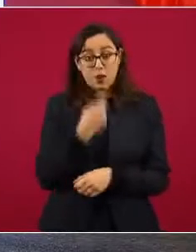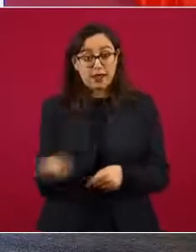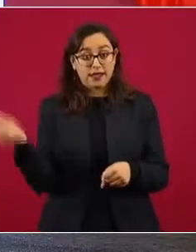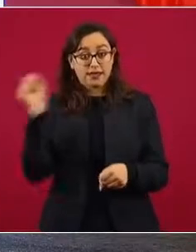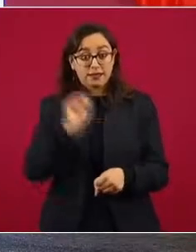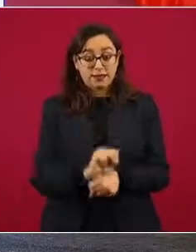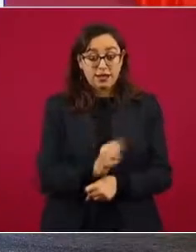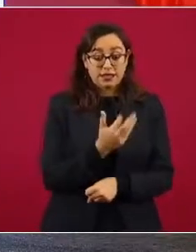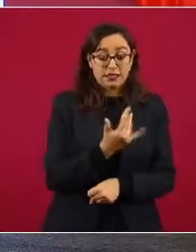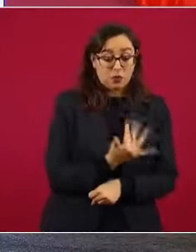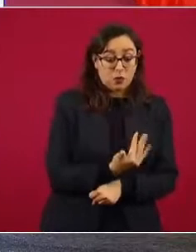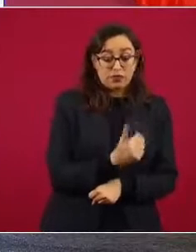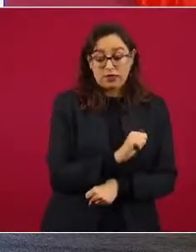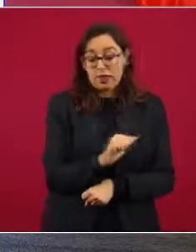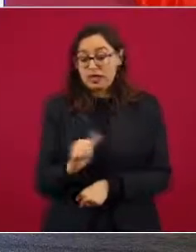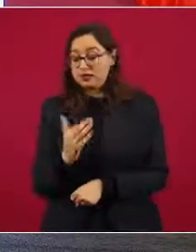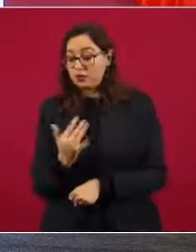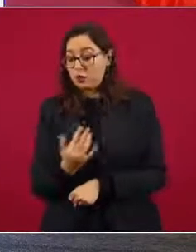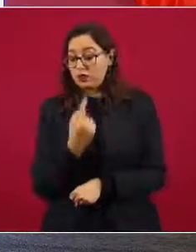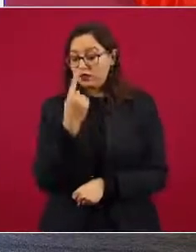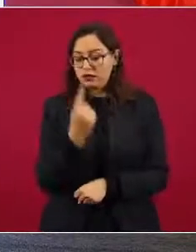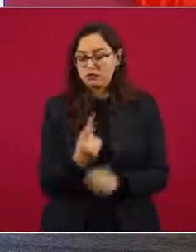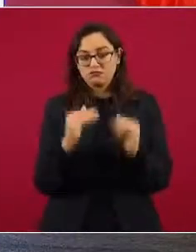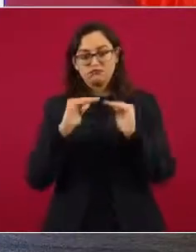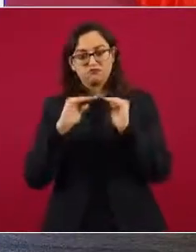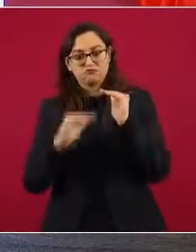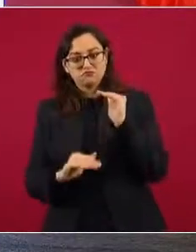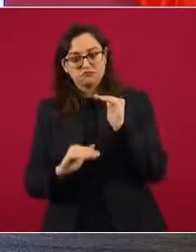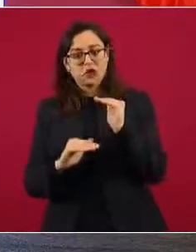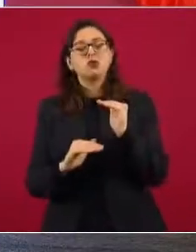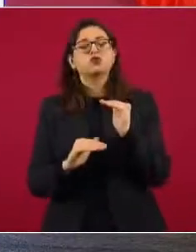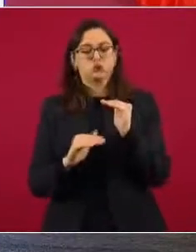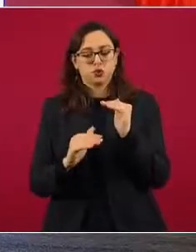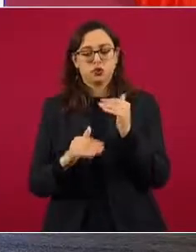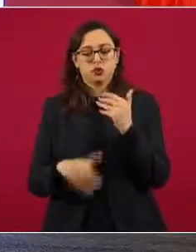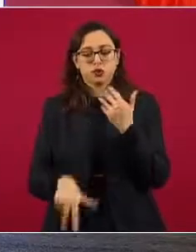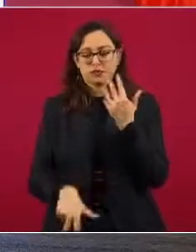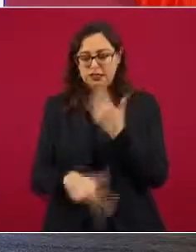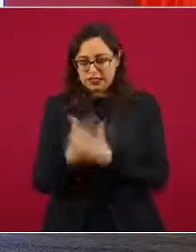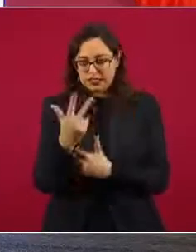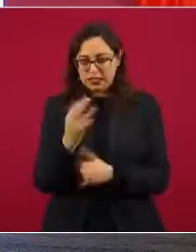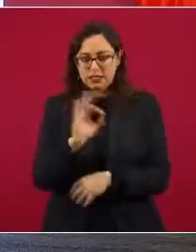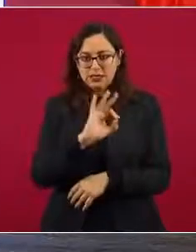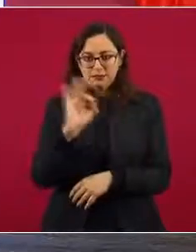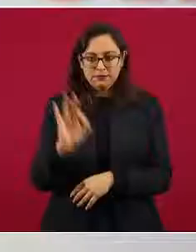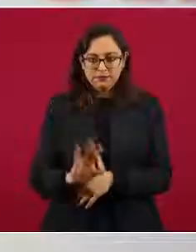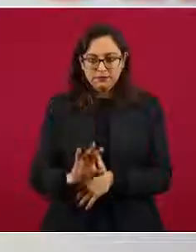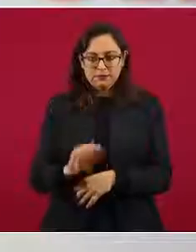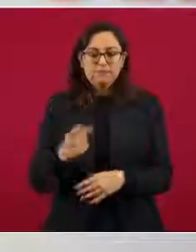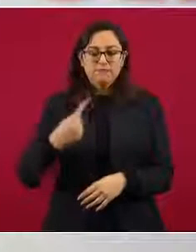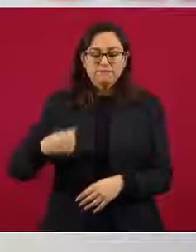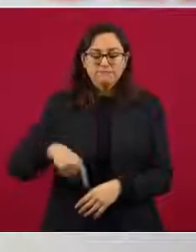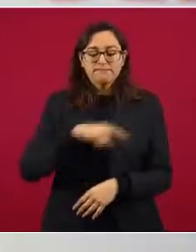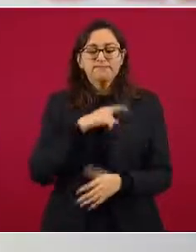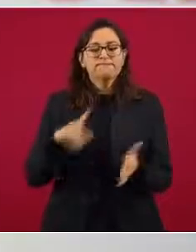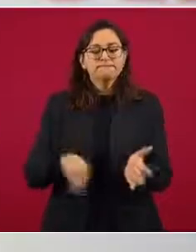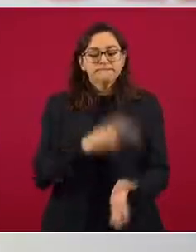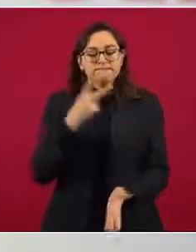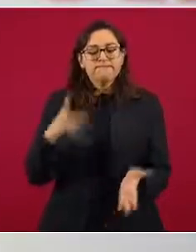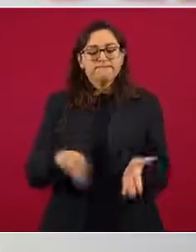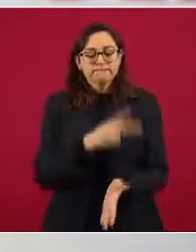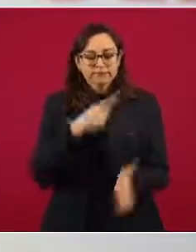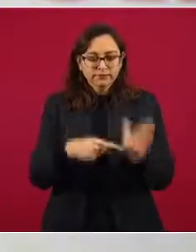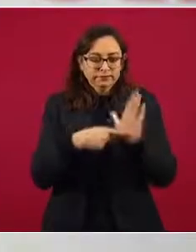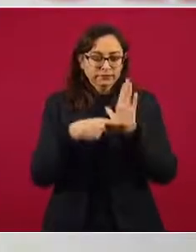50 a la 51, hay una reducción de 13%. Como lo advertimos cada vez que presentamos esto, a lo largo